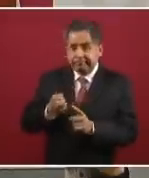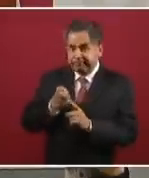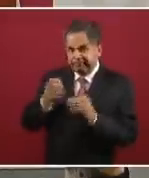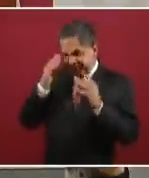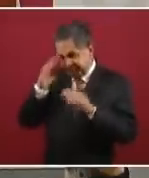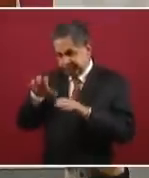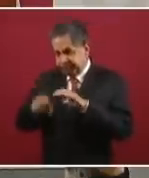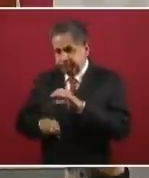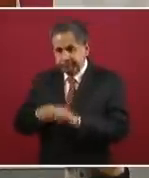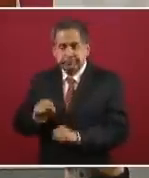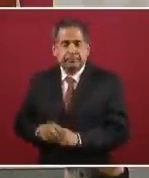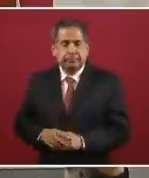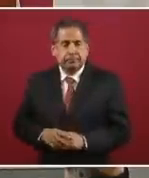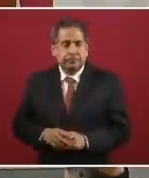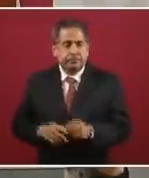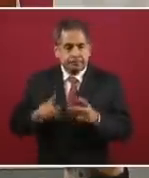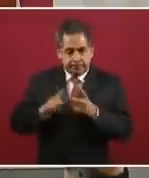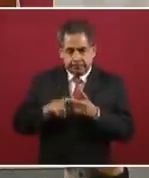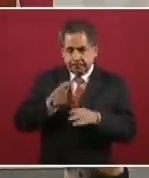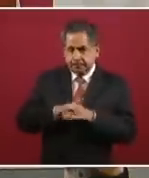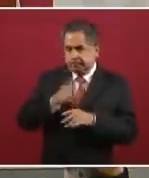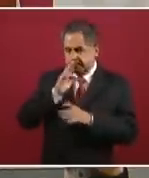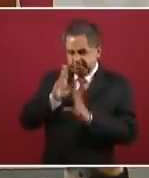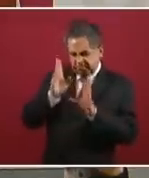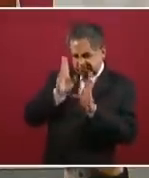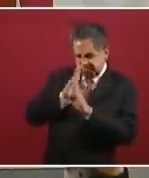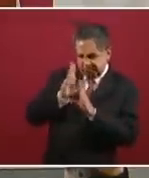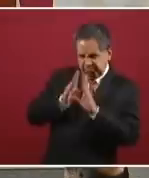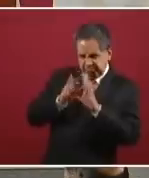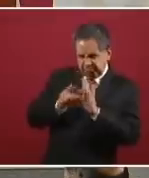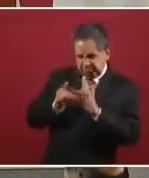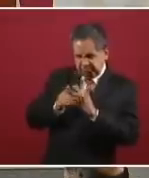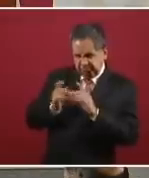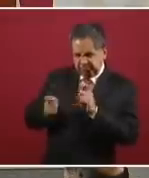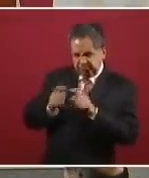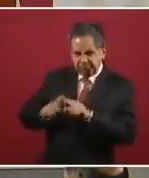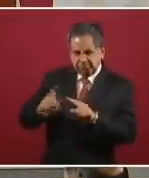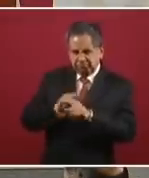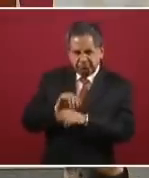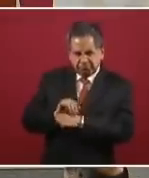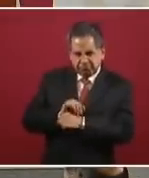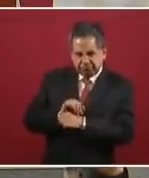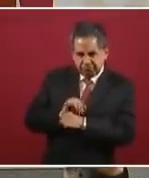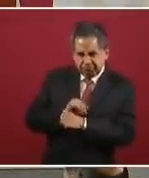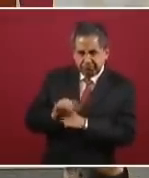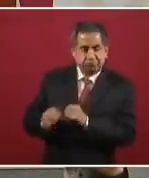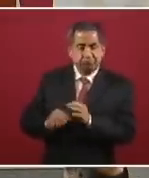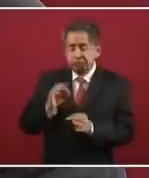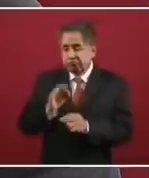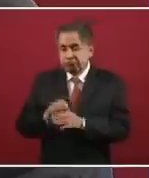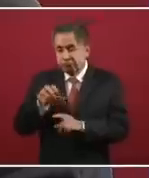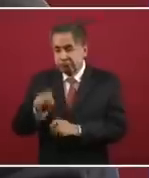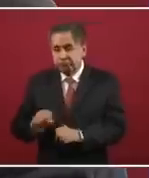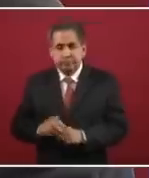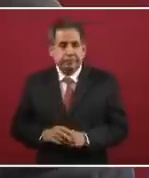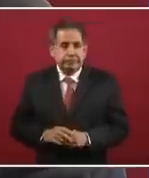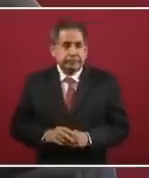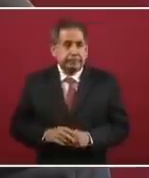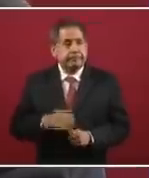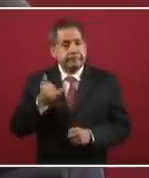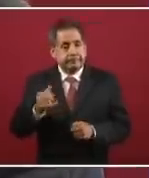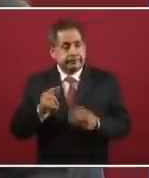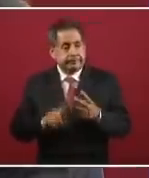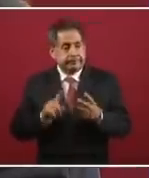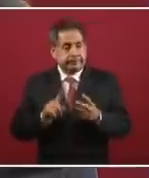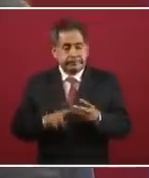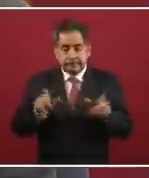Se han mejorado los servicios de inteligencia de muy distintas instituciones federales que están trabajando, y que las tareas de la Guardia